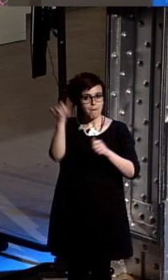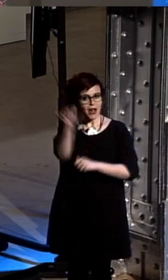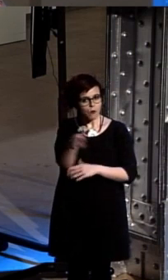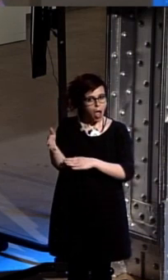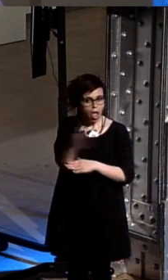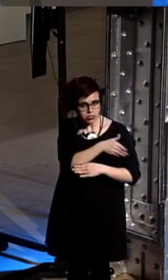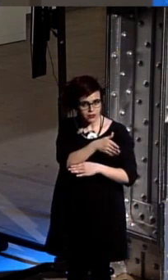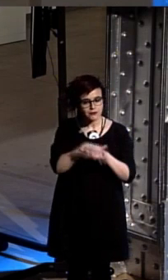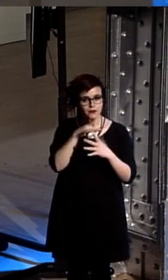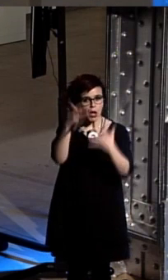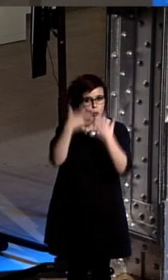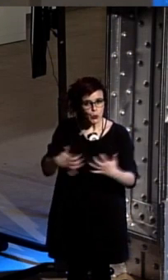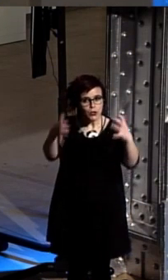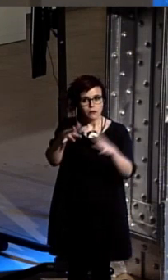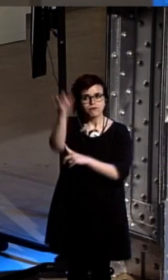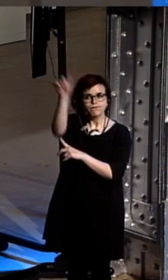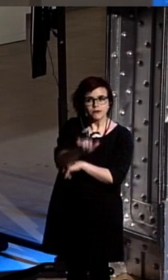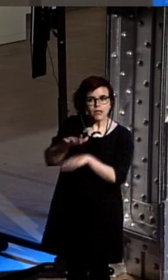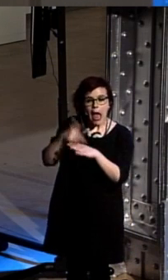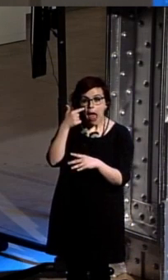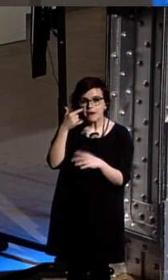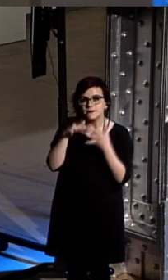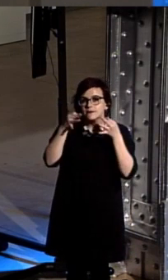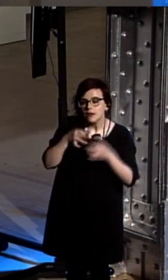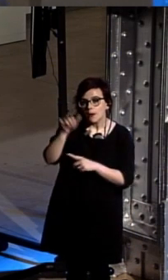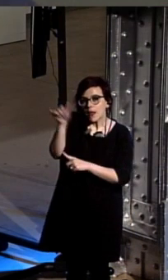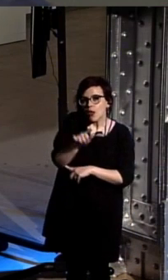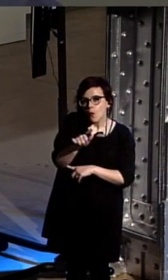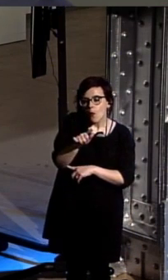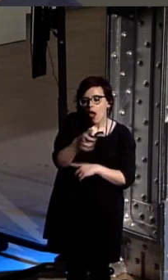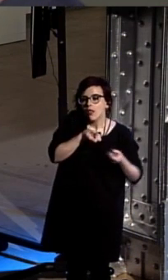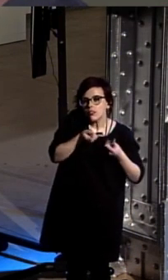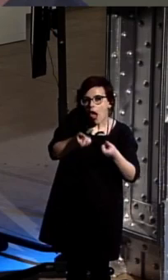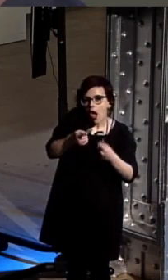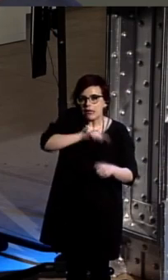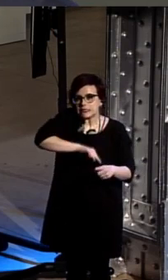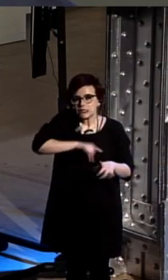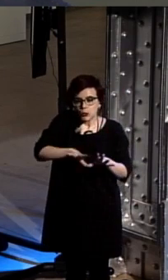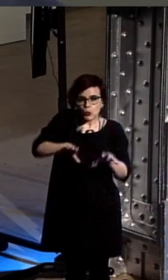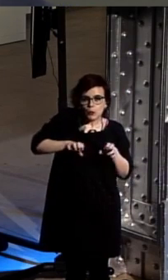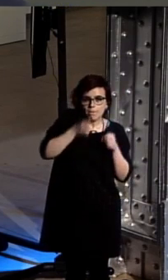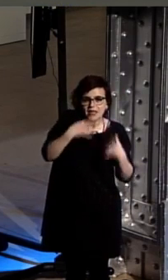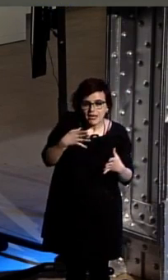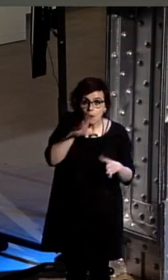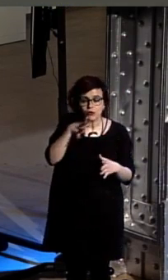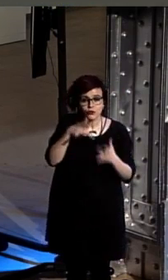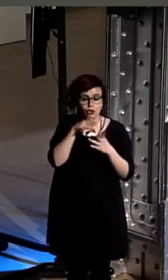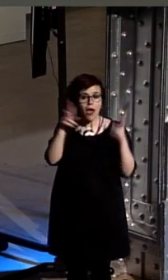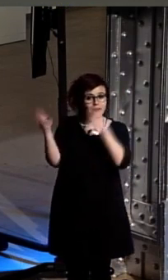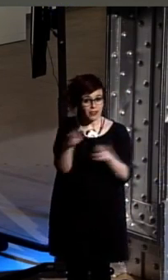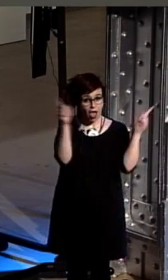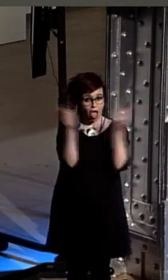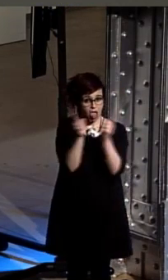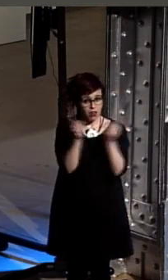película, para poder asegurarse de que el mensaje era el bueno en la película. Y seguramente así crearon el tráiler, basándose en